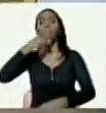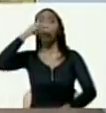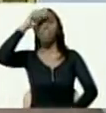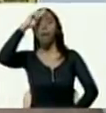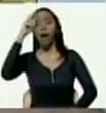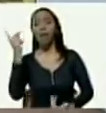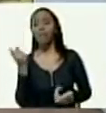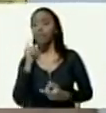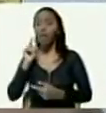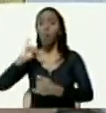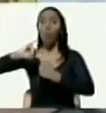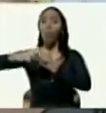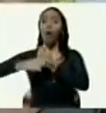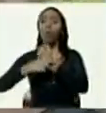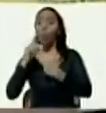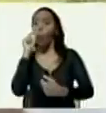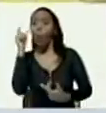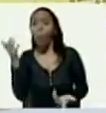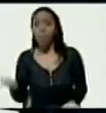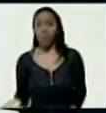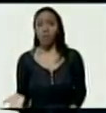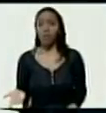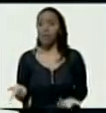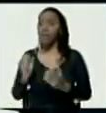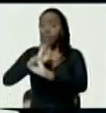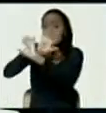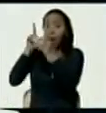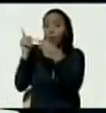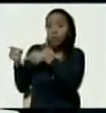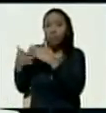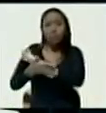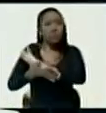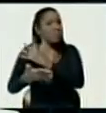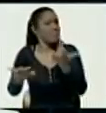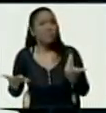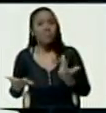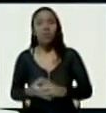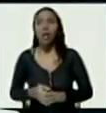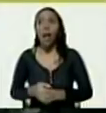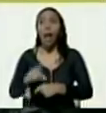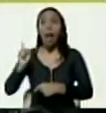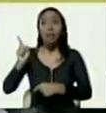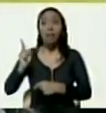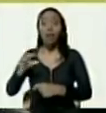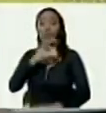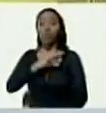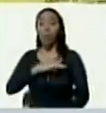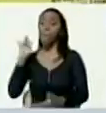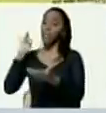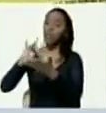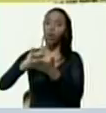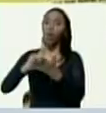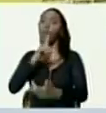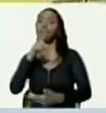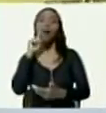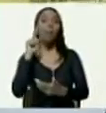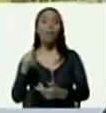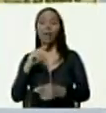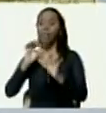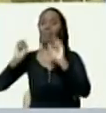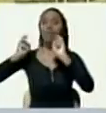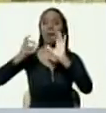Guaidó. ¿Y quién declara esto? Uno de los señores que participó en la llamada trama ucraniana, llamado